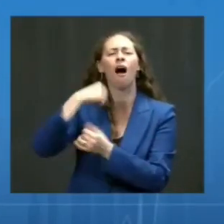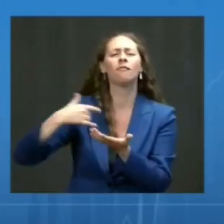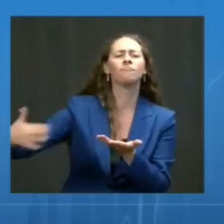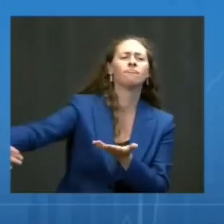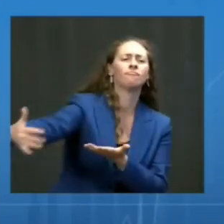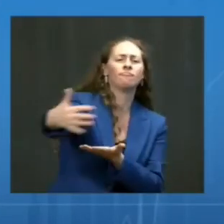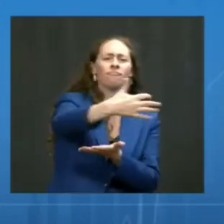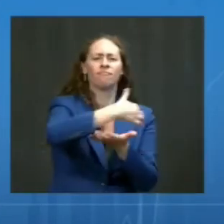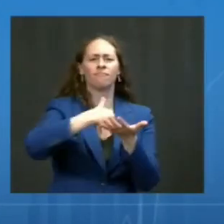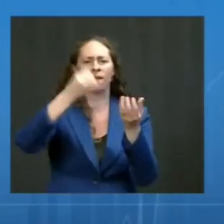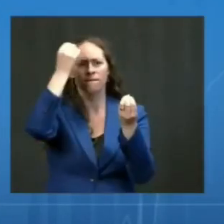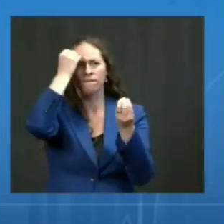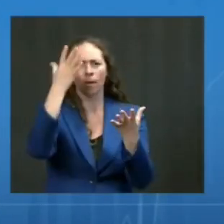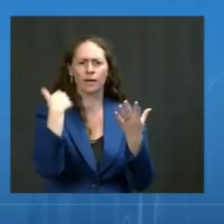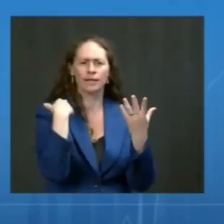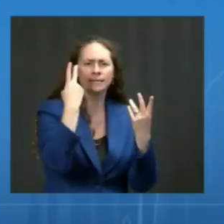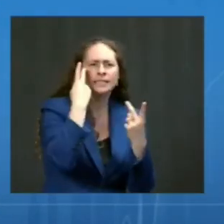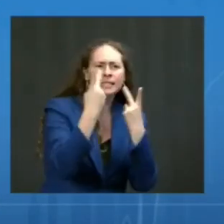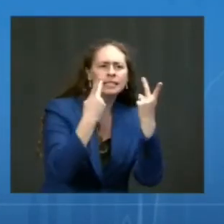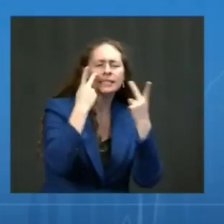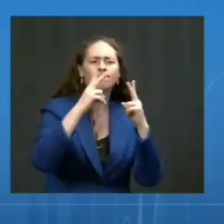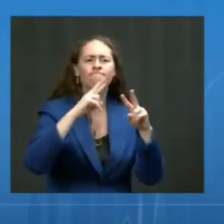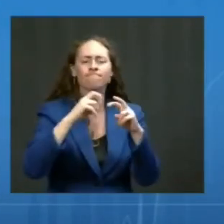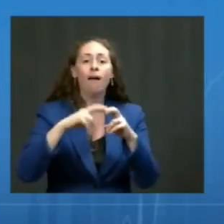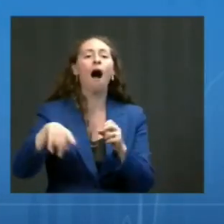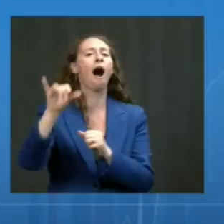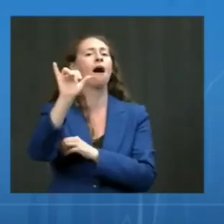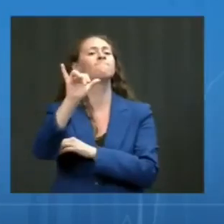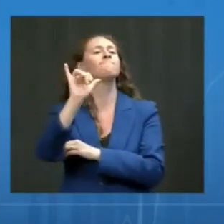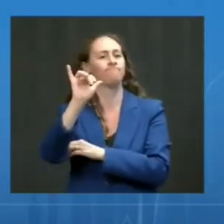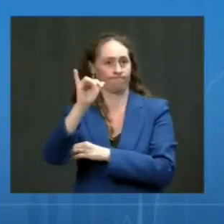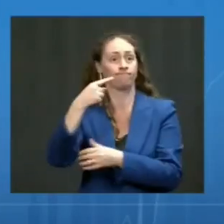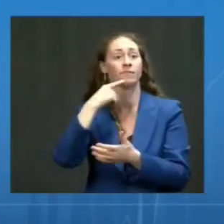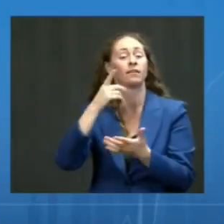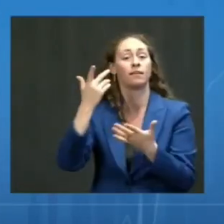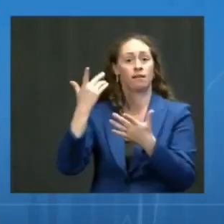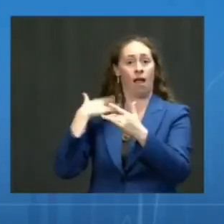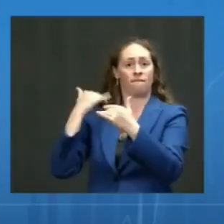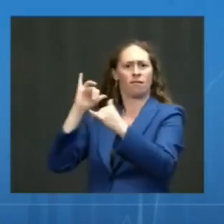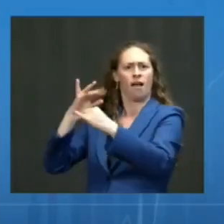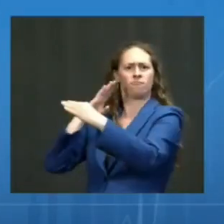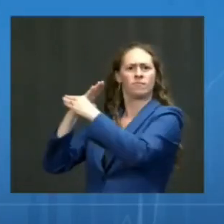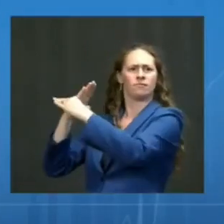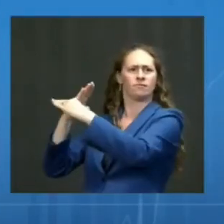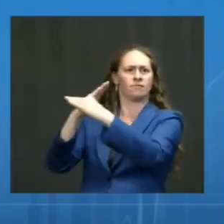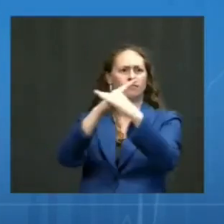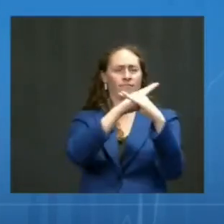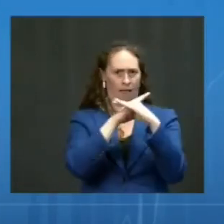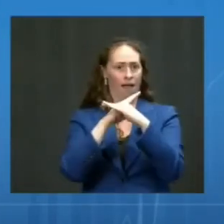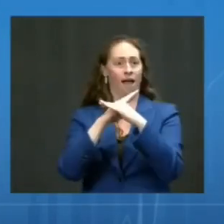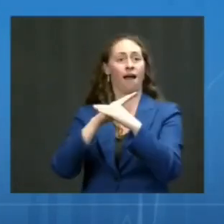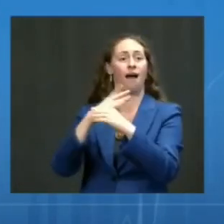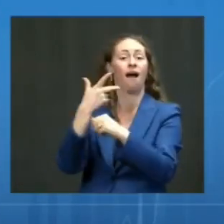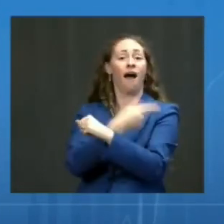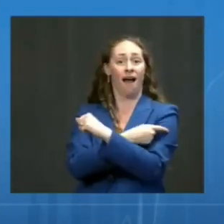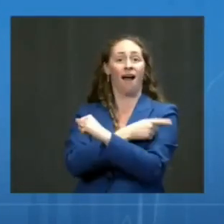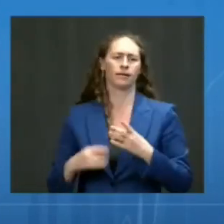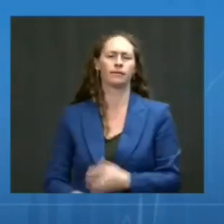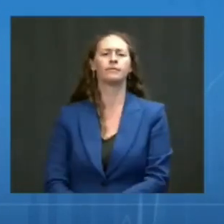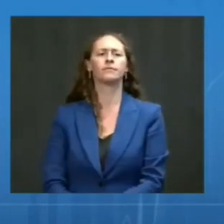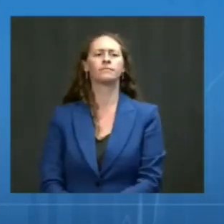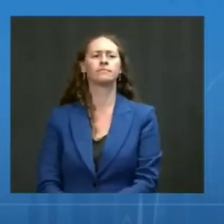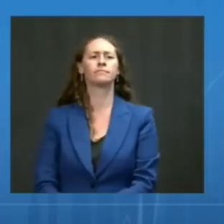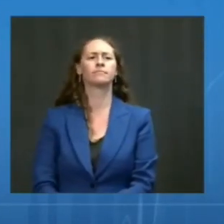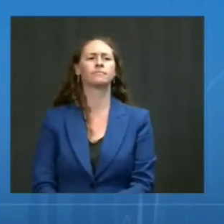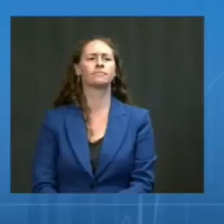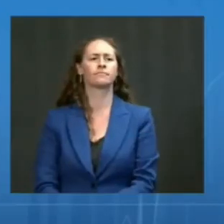preparándonos para ofrecer vacunas de refuerzo a COVID-19 a adultos de 18 años en adelante completamente vacunados. Serán elegibles para su vacuna 8 meses